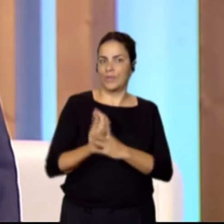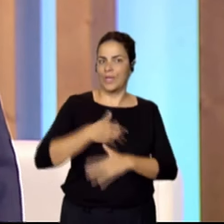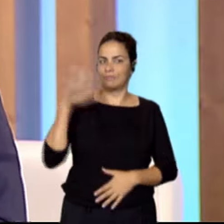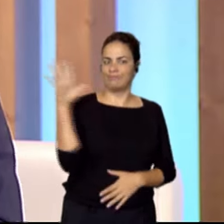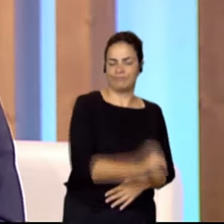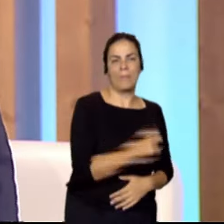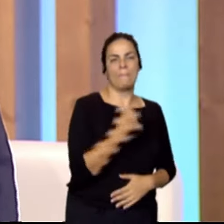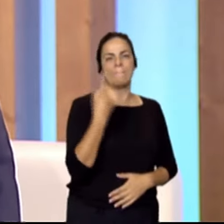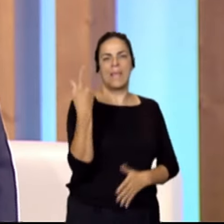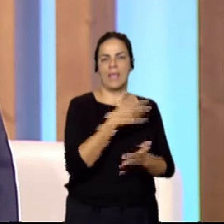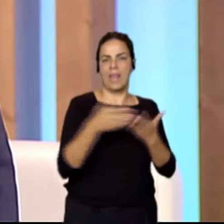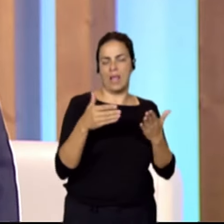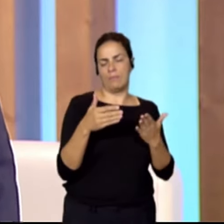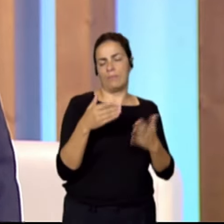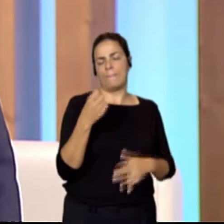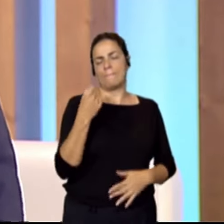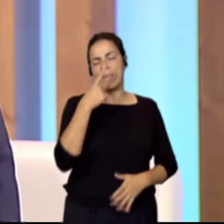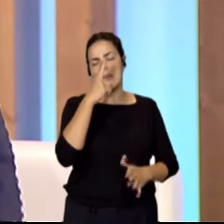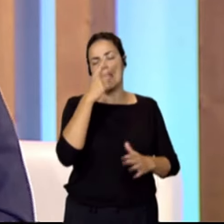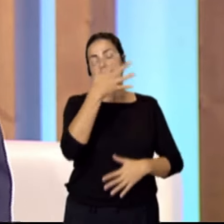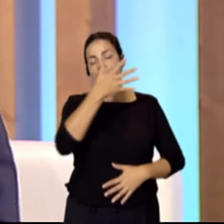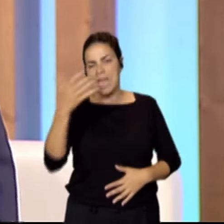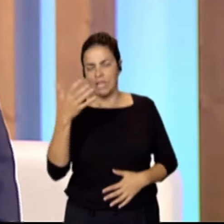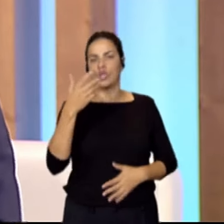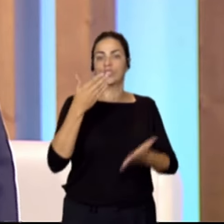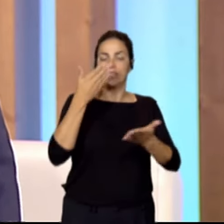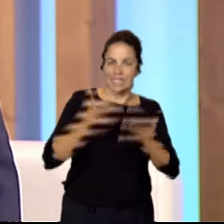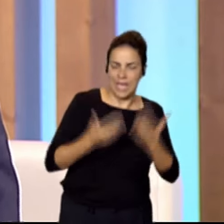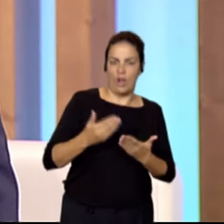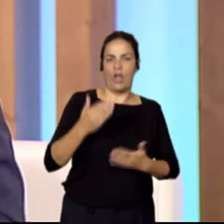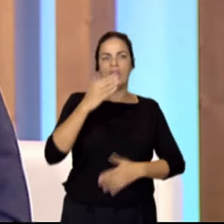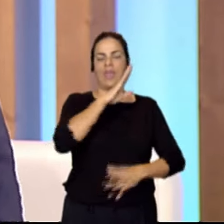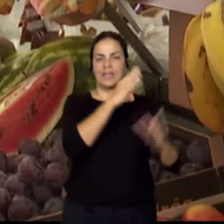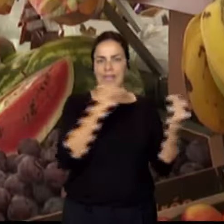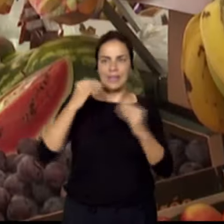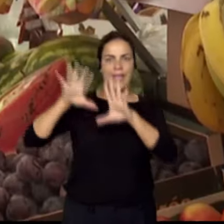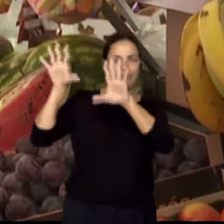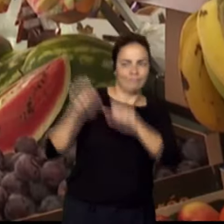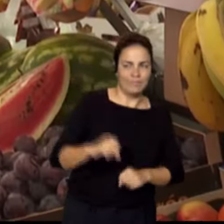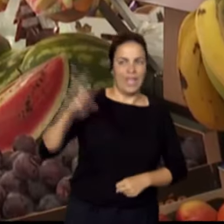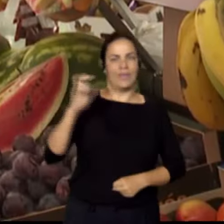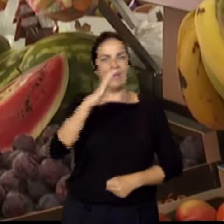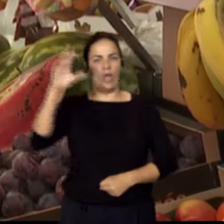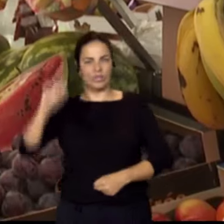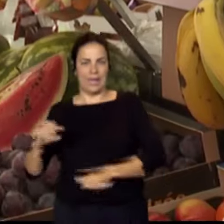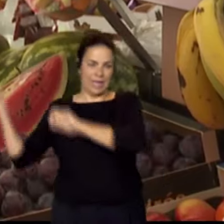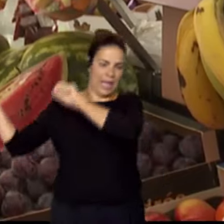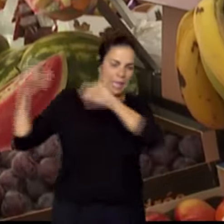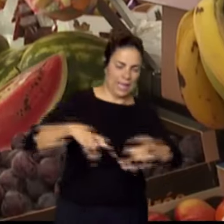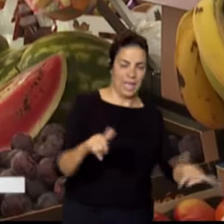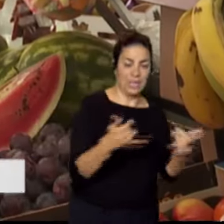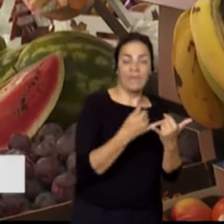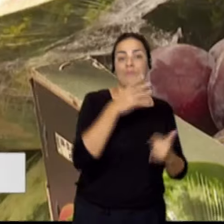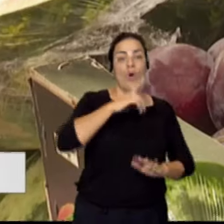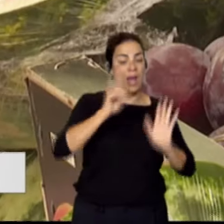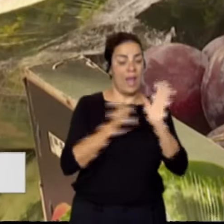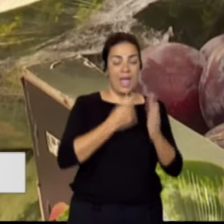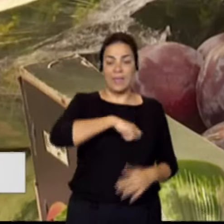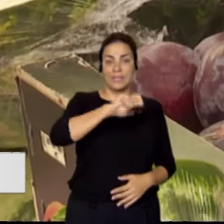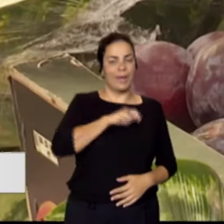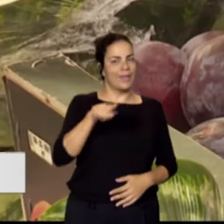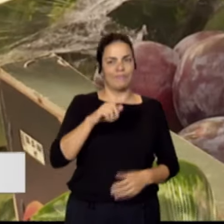kg de sandía procedentes de Costa Rica mercatenerife una importación que según la legislación vigente en España no está permitida